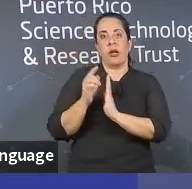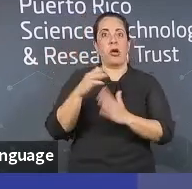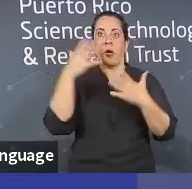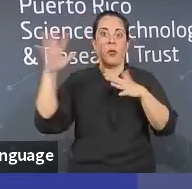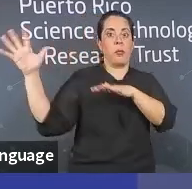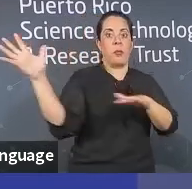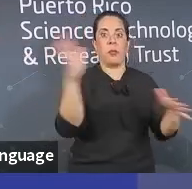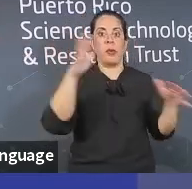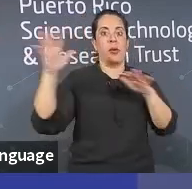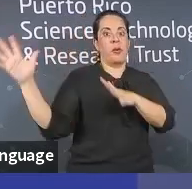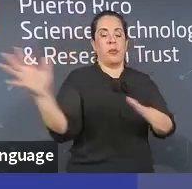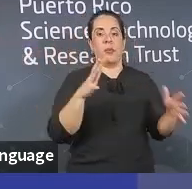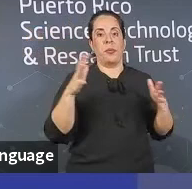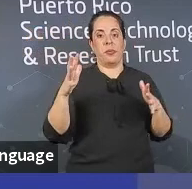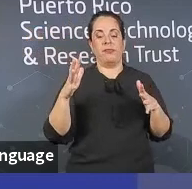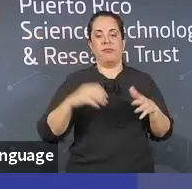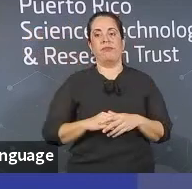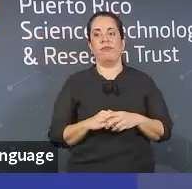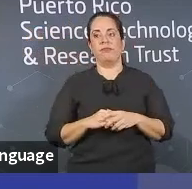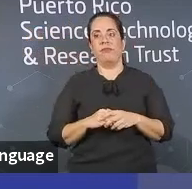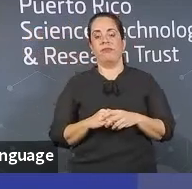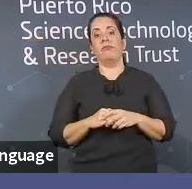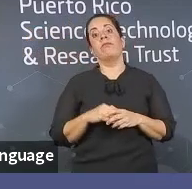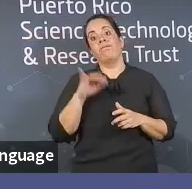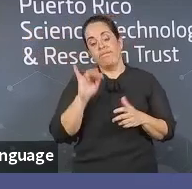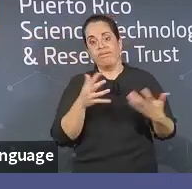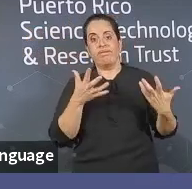caer. Entonces, apliquemos esto